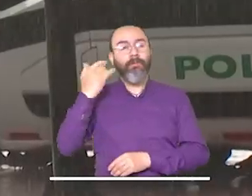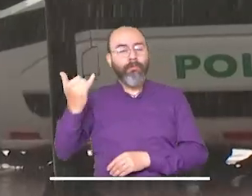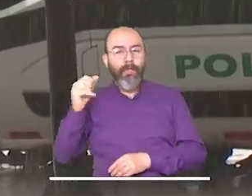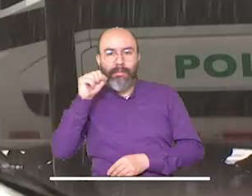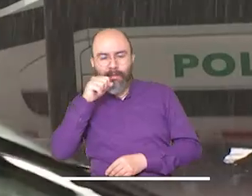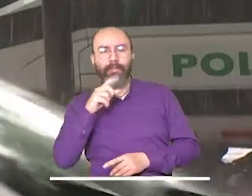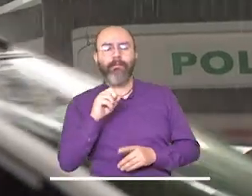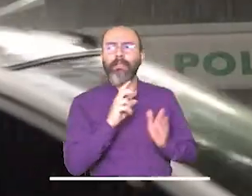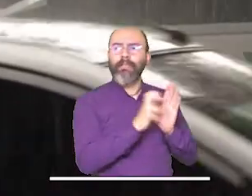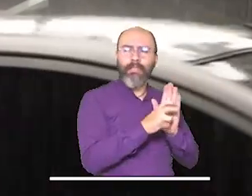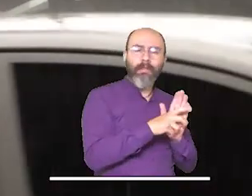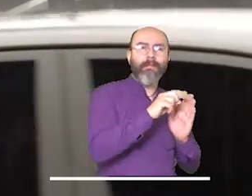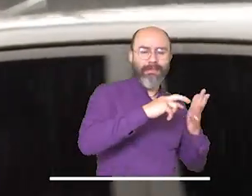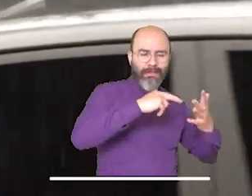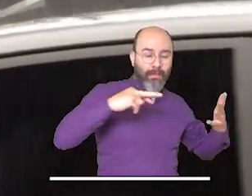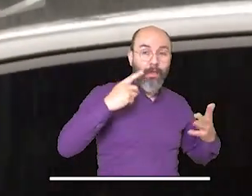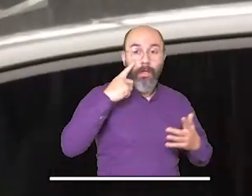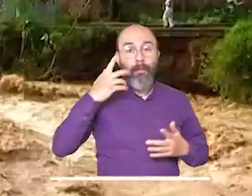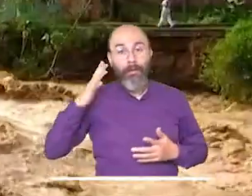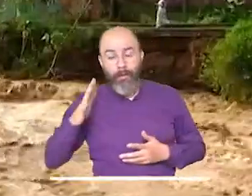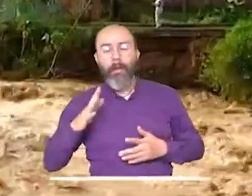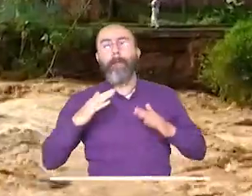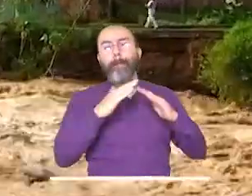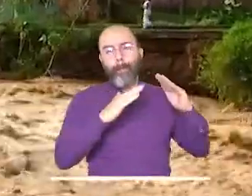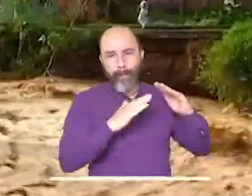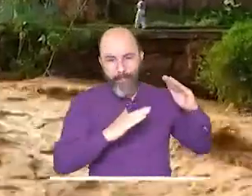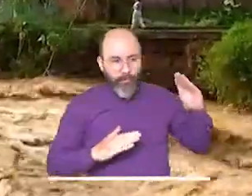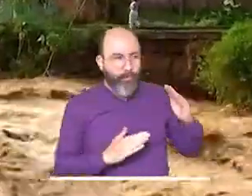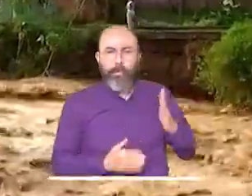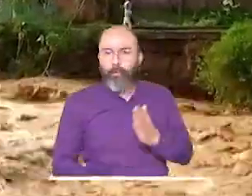cabal y alerta amarilla para Balboa ante la persistencia de las lluvias